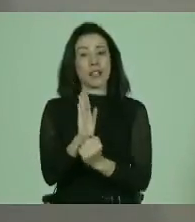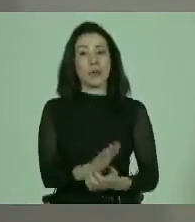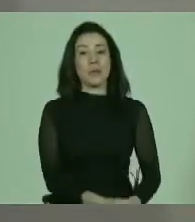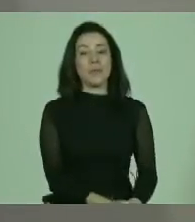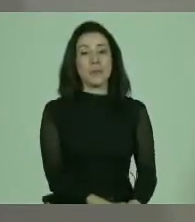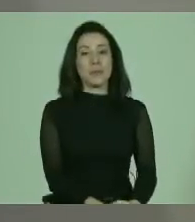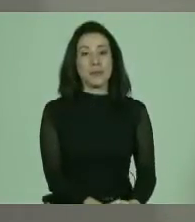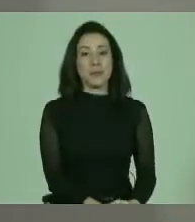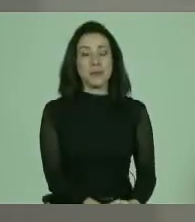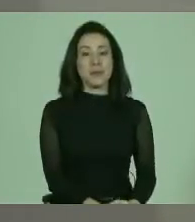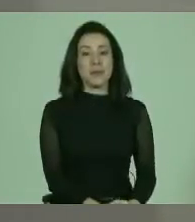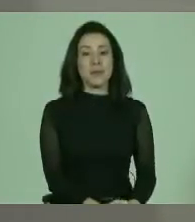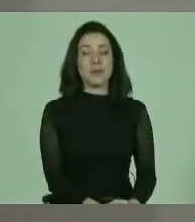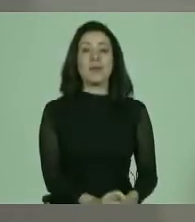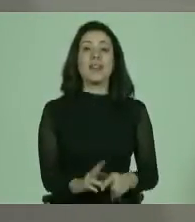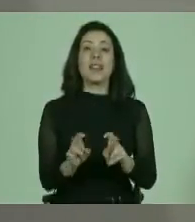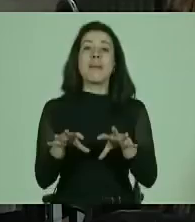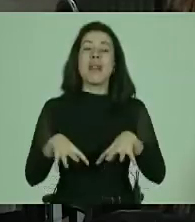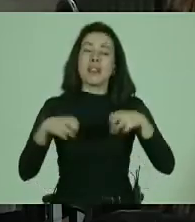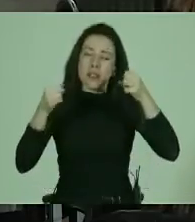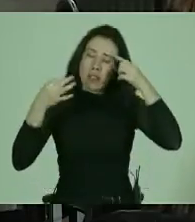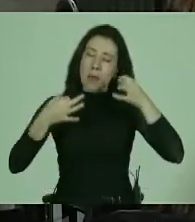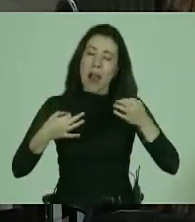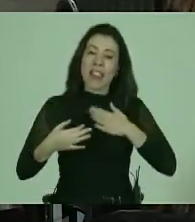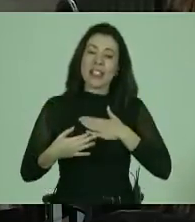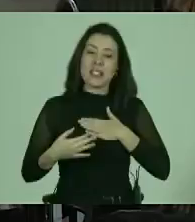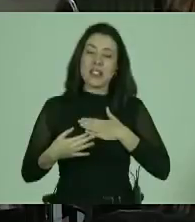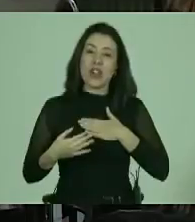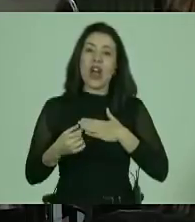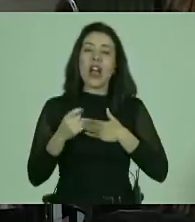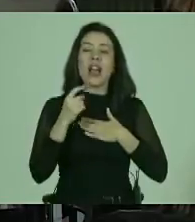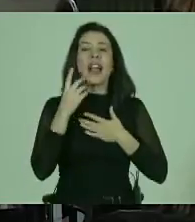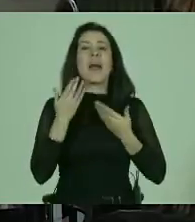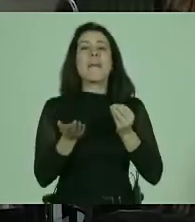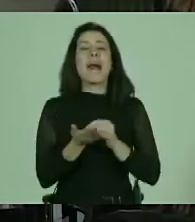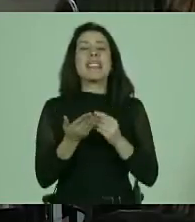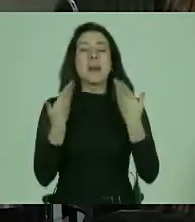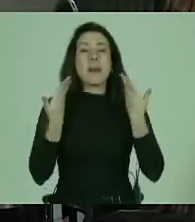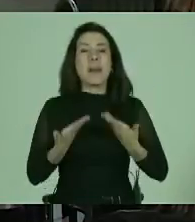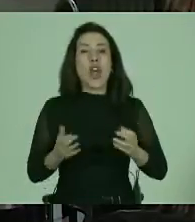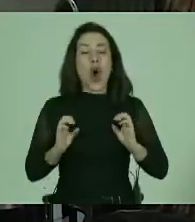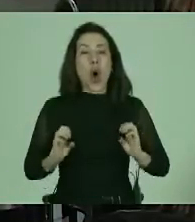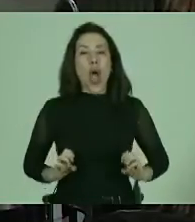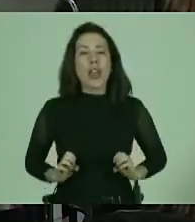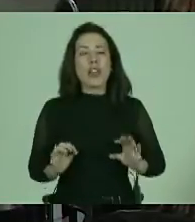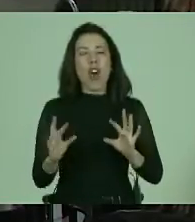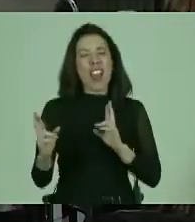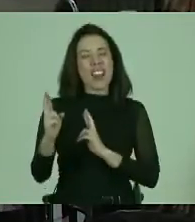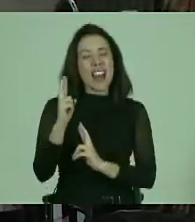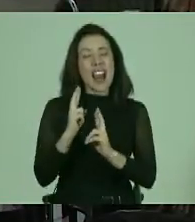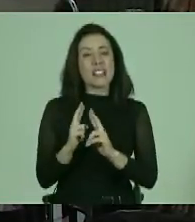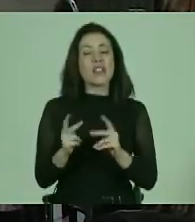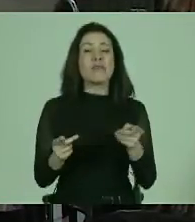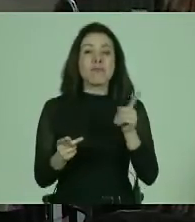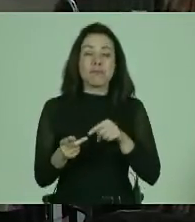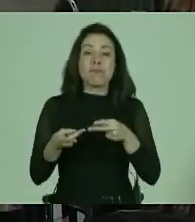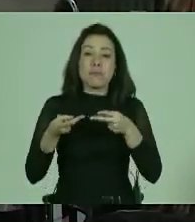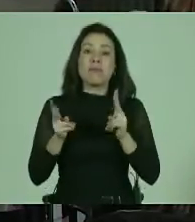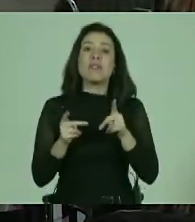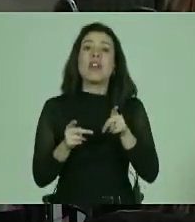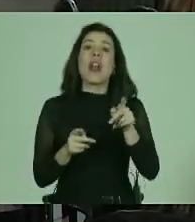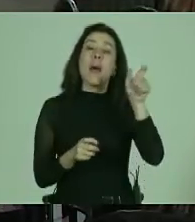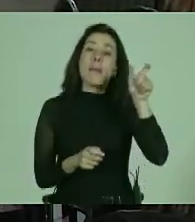bueno respecto a la adopción de decisiones que hay más bioético y más ligado a las reivindicaciones de las personas